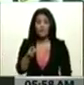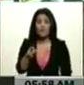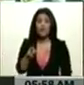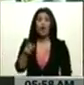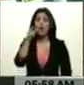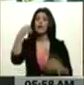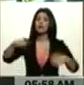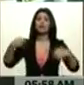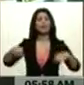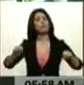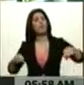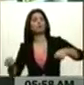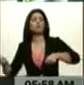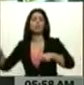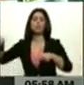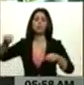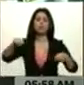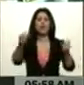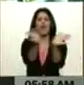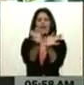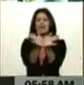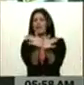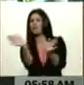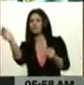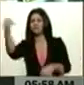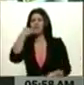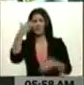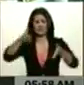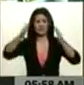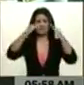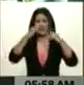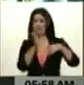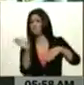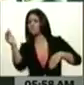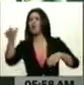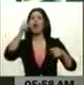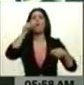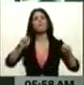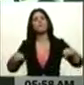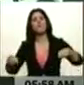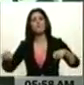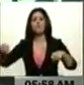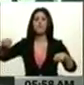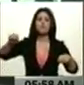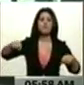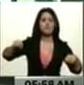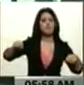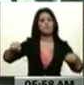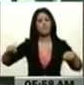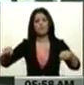en su moto aquí arriba, chico, en la esquinita que está aquí arriba. Venía en su motico, ra.